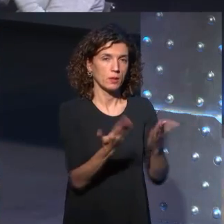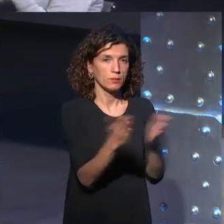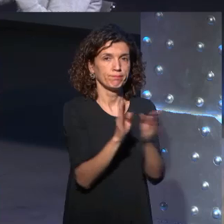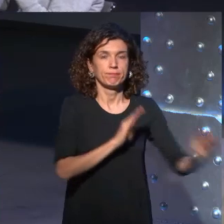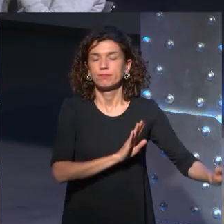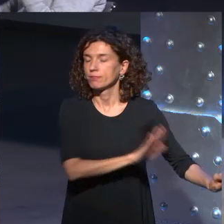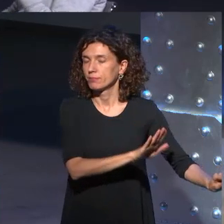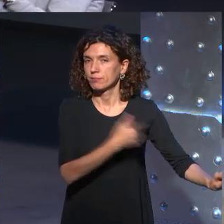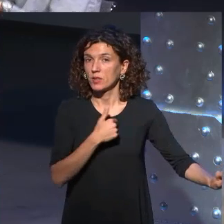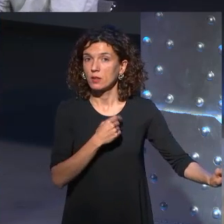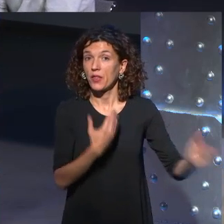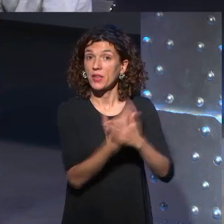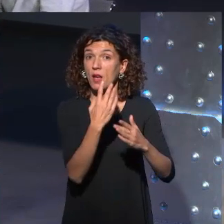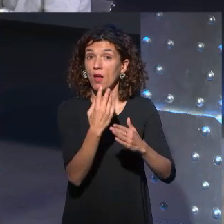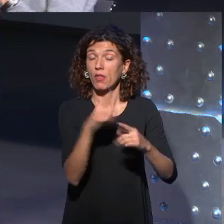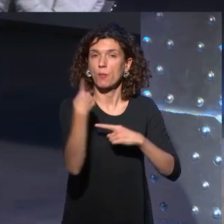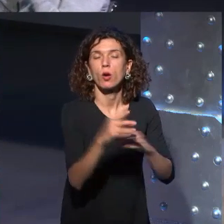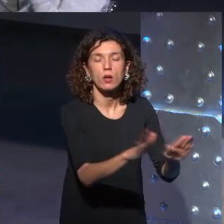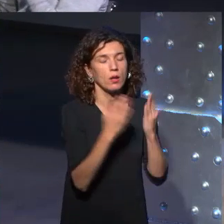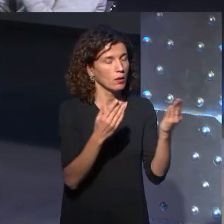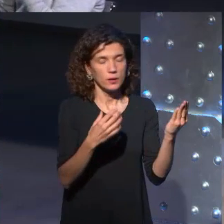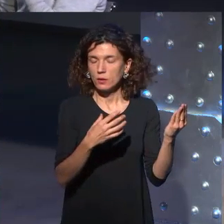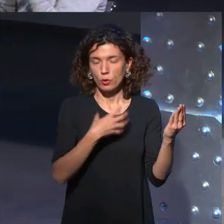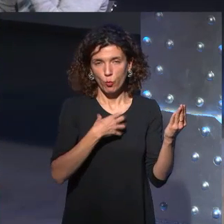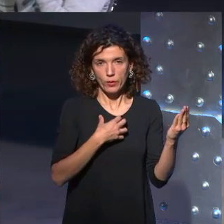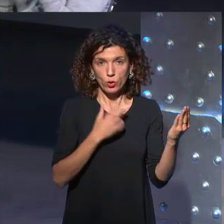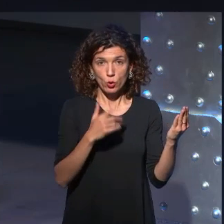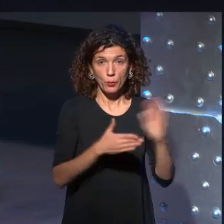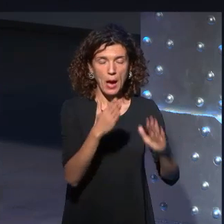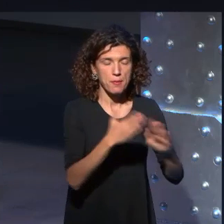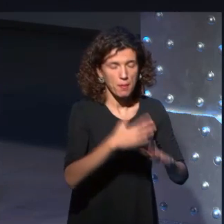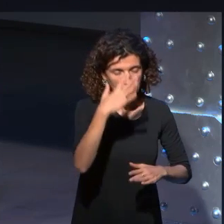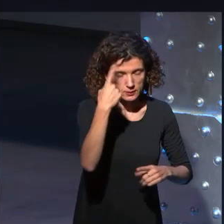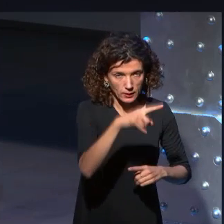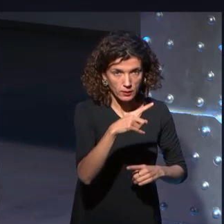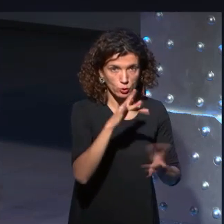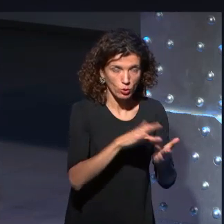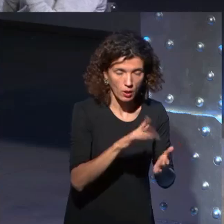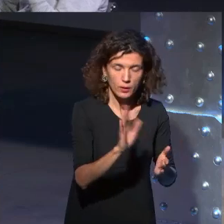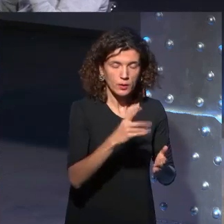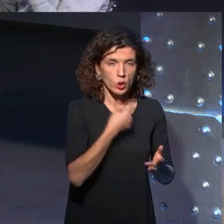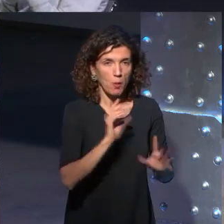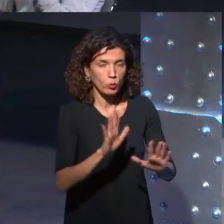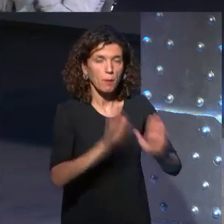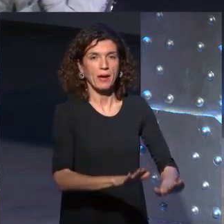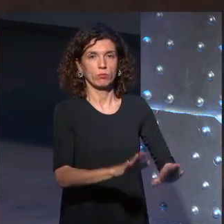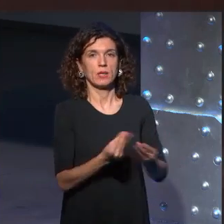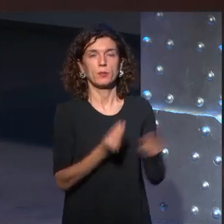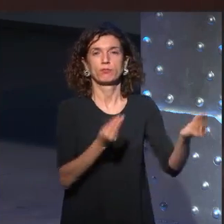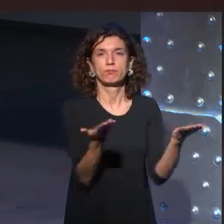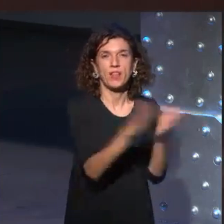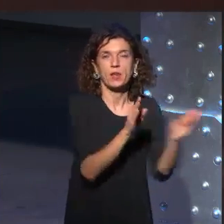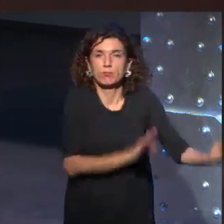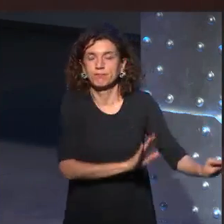Y lo retomé al cabo de un par de días, porque en ese momento no tenía ganas. Me estaba temiendo lo que iba a ocurrir y digo, hostia, no sé si me va a gustar. Y lo paré. Qué bueno.